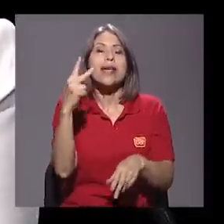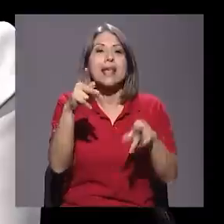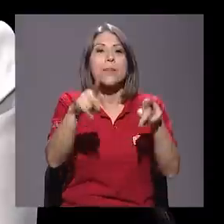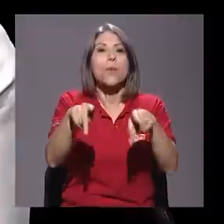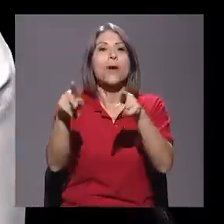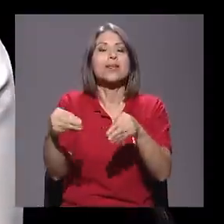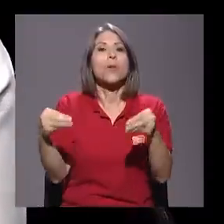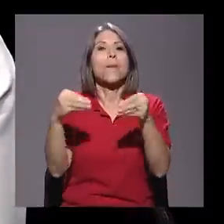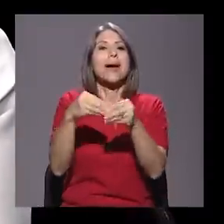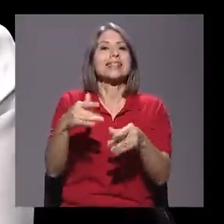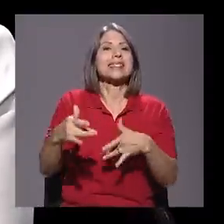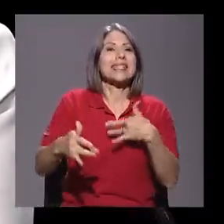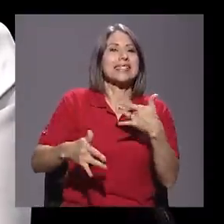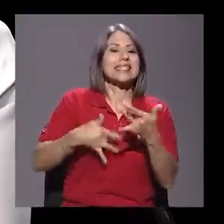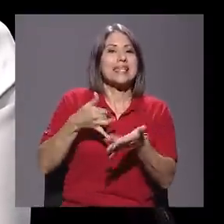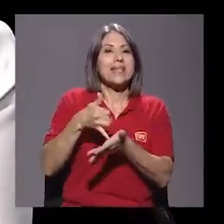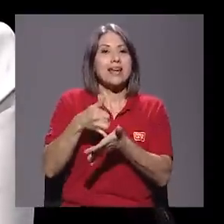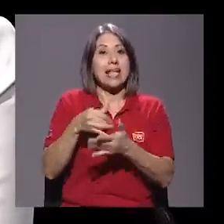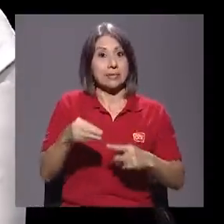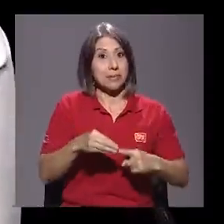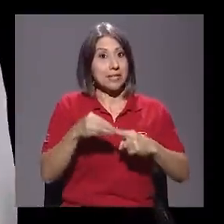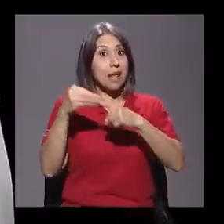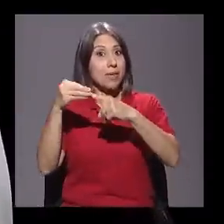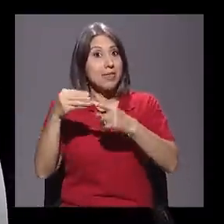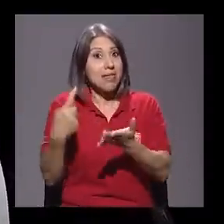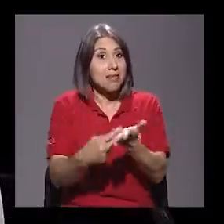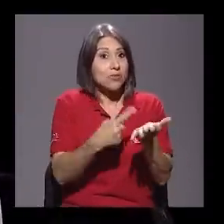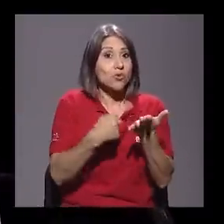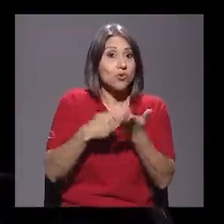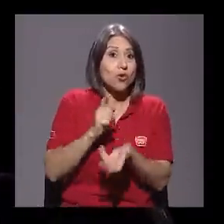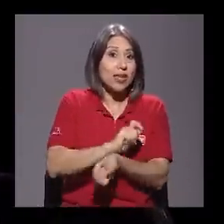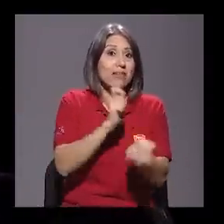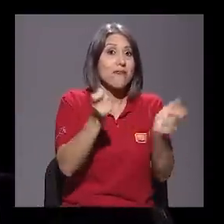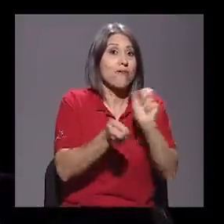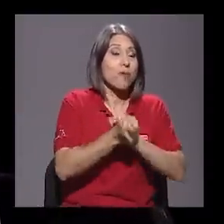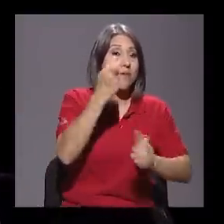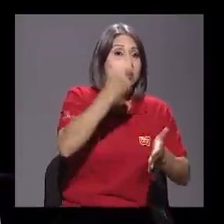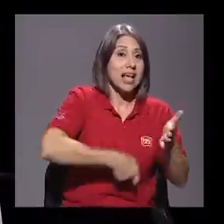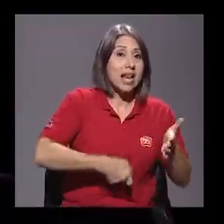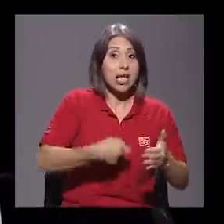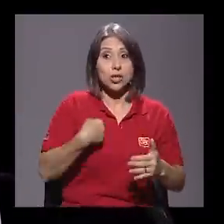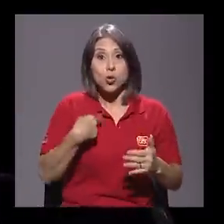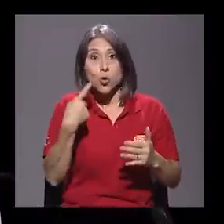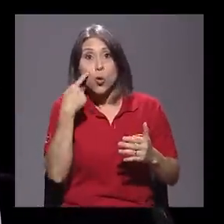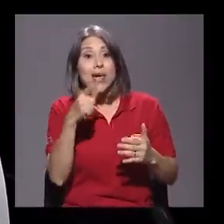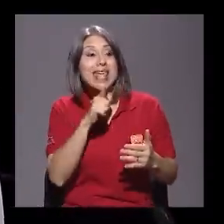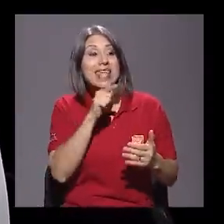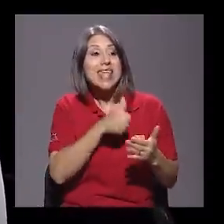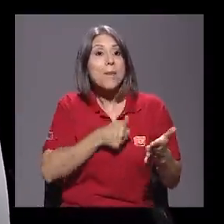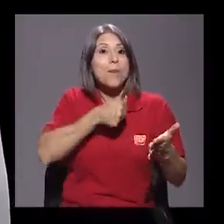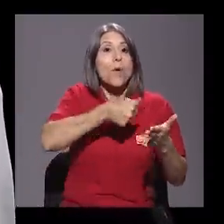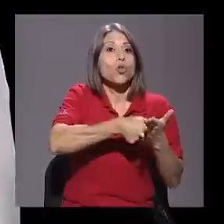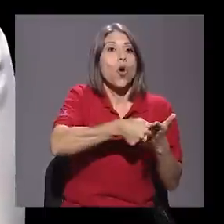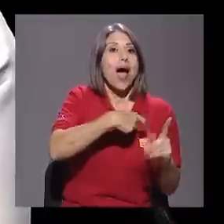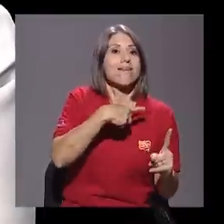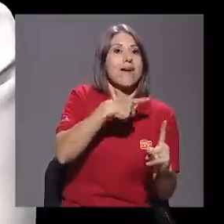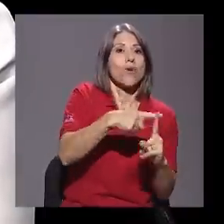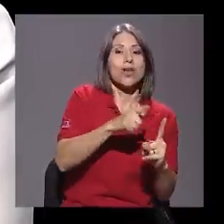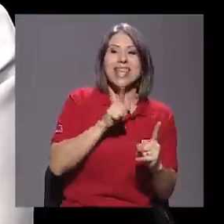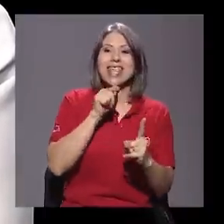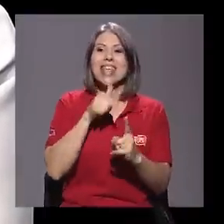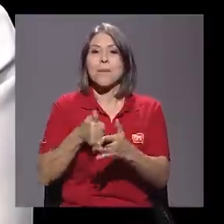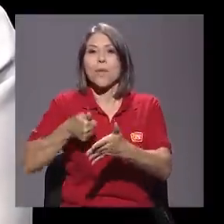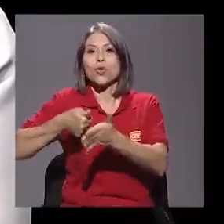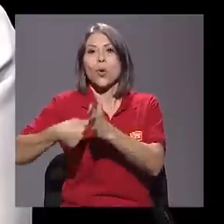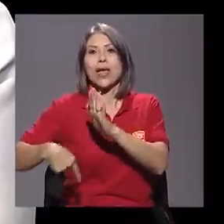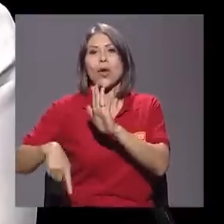sensible, en particularmente en la discusión de la reforma fiscal. Si uno agarra la lista de quién votó a favor y quién votó en contra, puede verlo, puede revisar cuáles